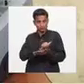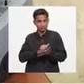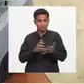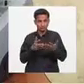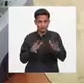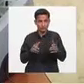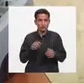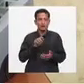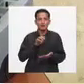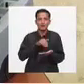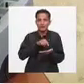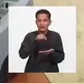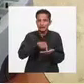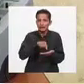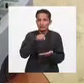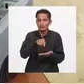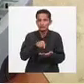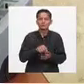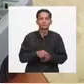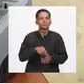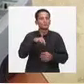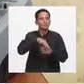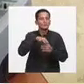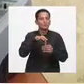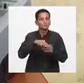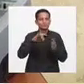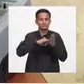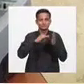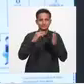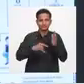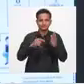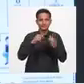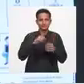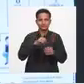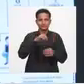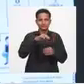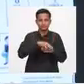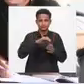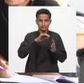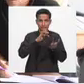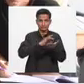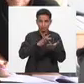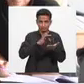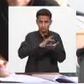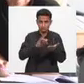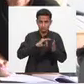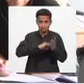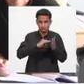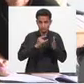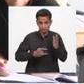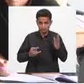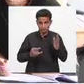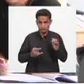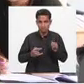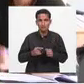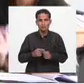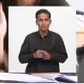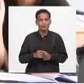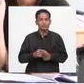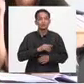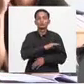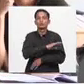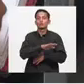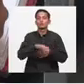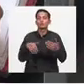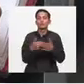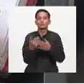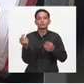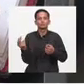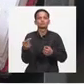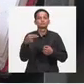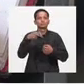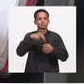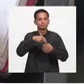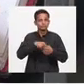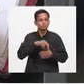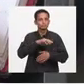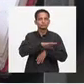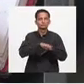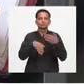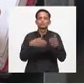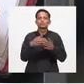Azuay por tener voto electrónico También asistieron a la capacitación pues son parte fundamental en el buen desarrollo